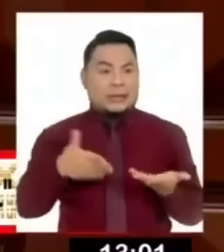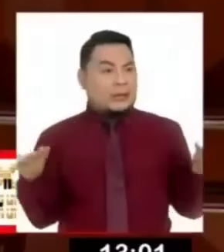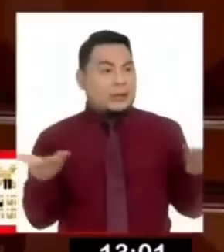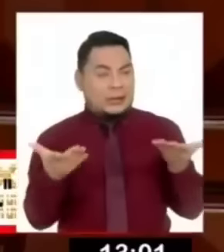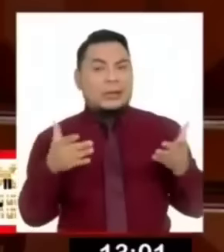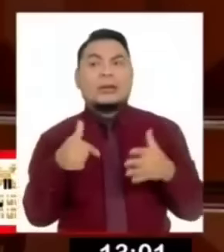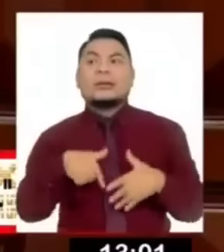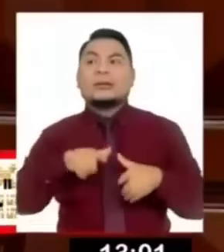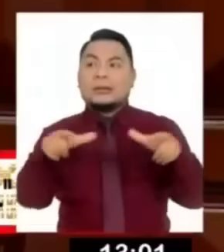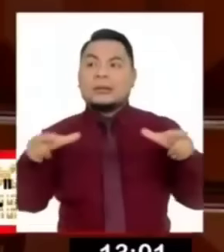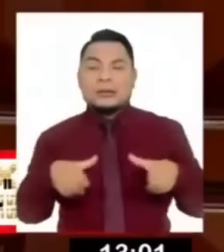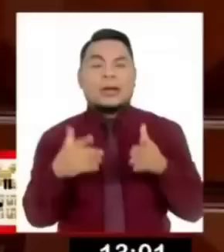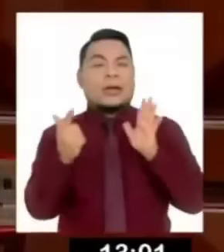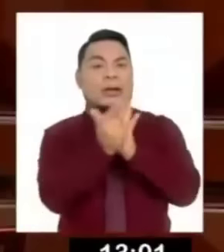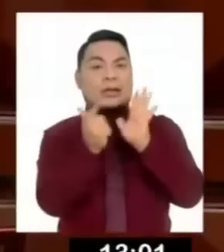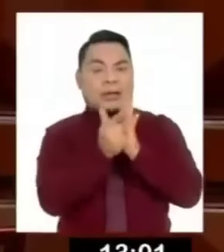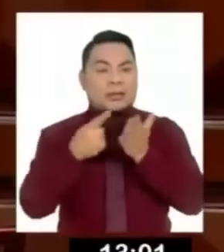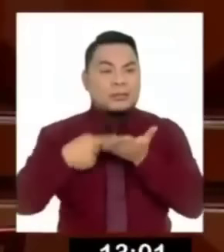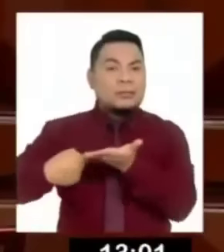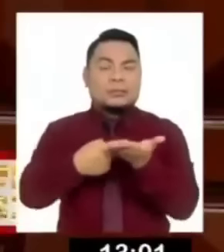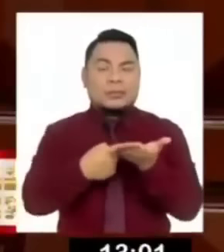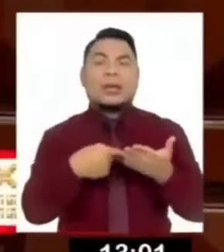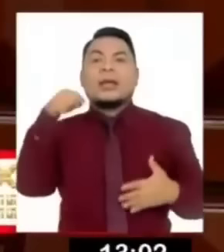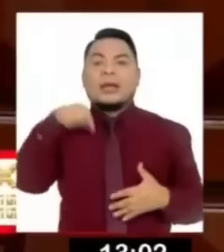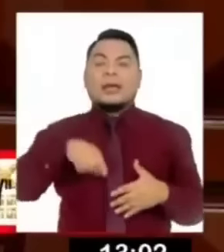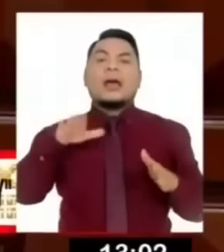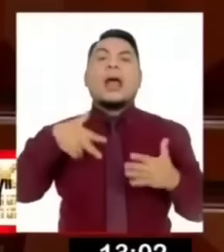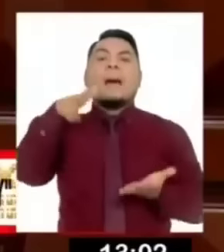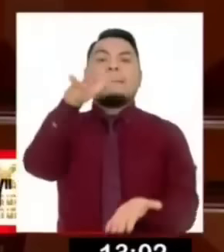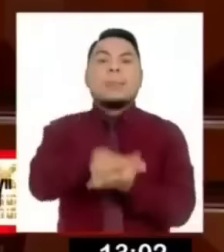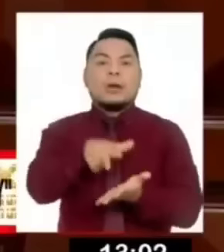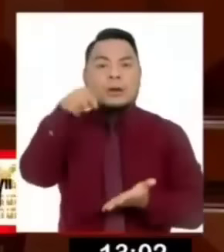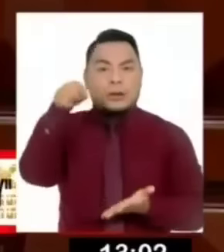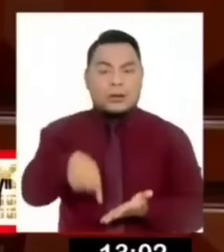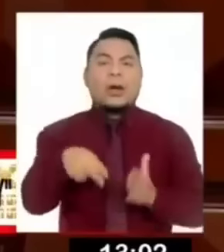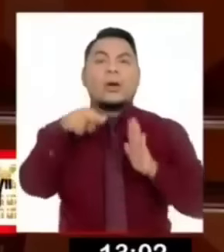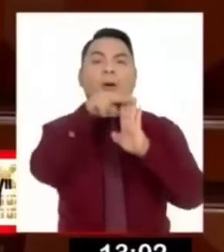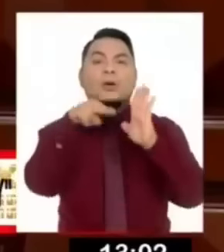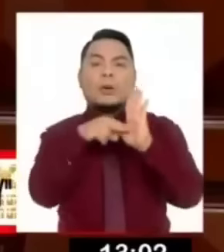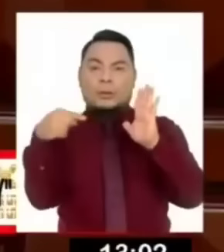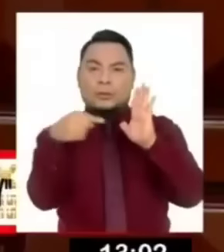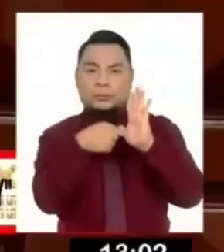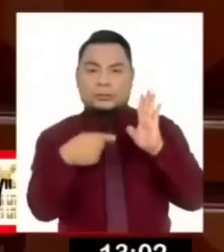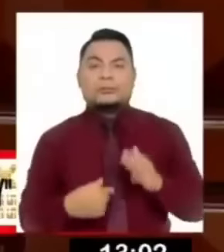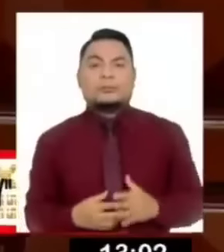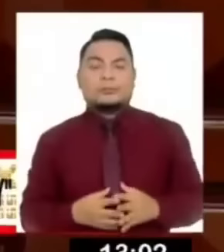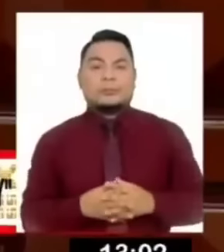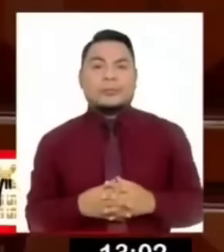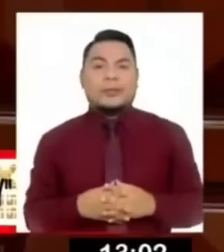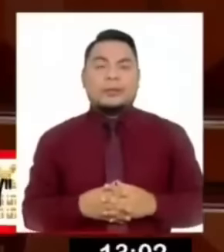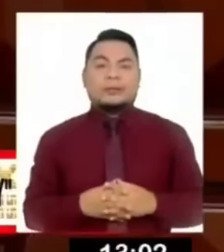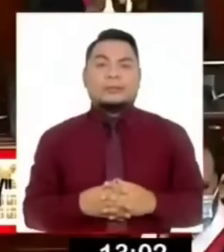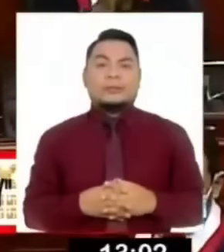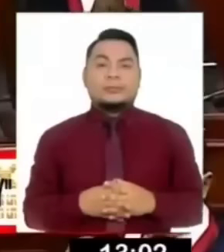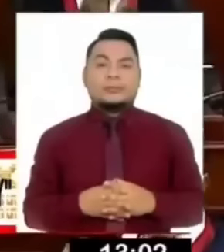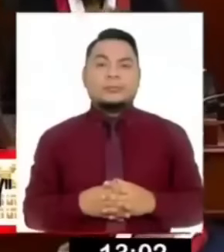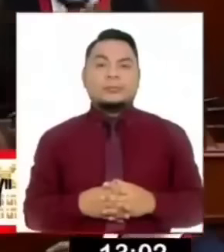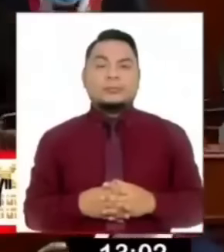casa de las leyes, donde se tendrá que aprobar las normas correspondientes.